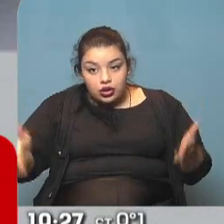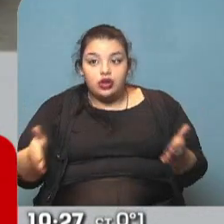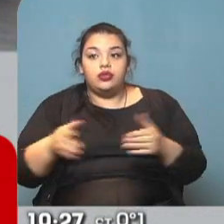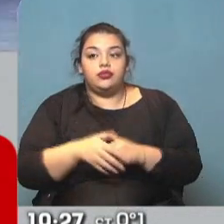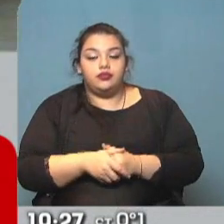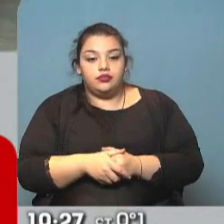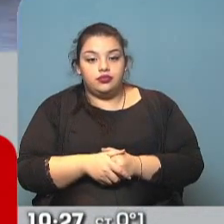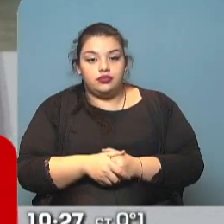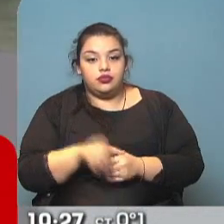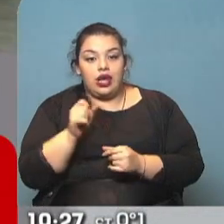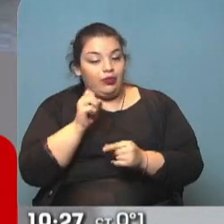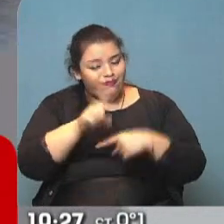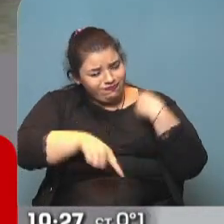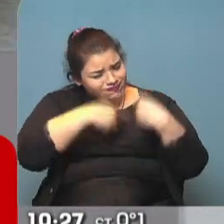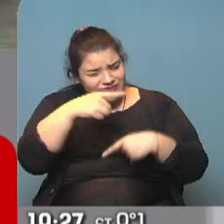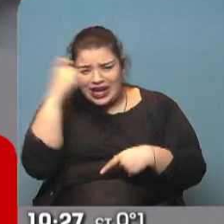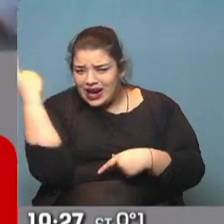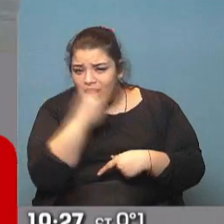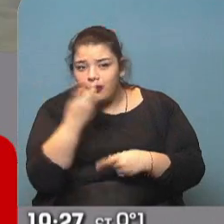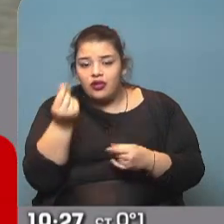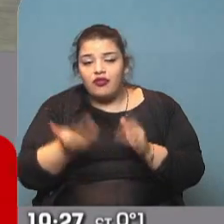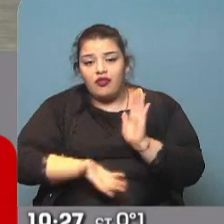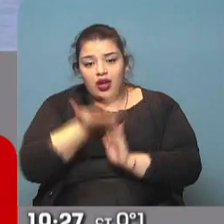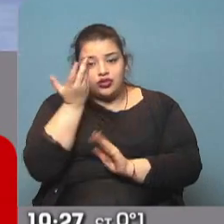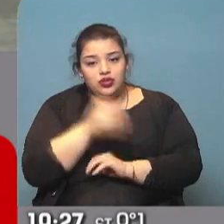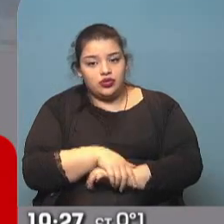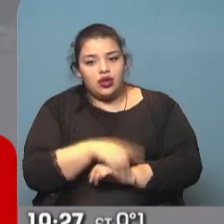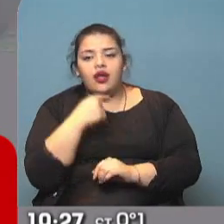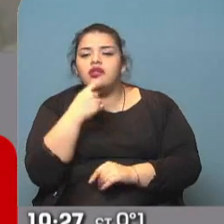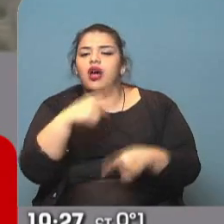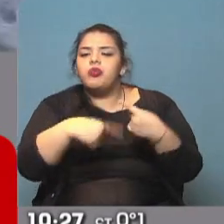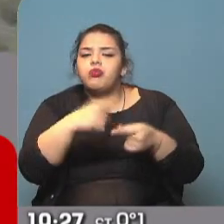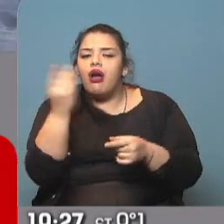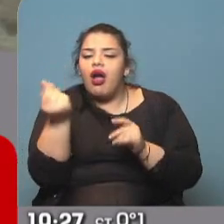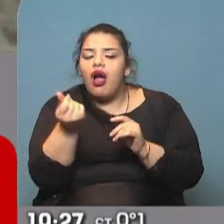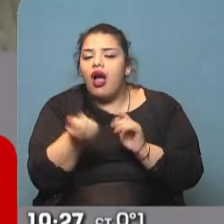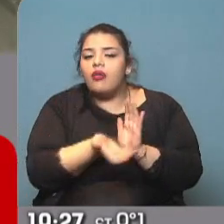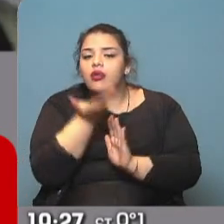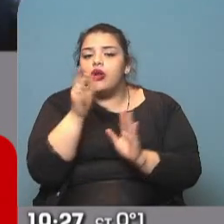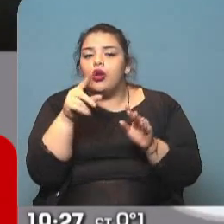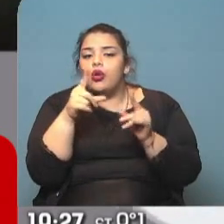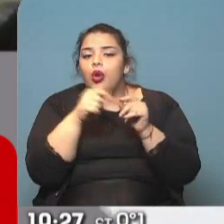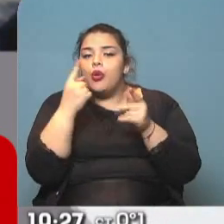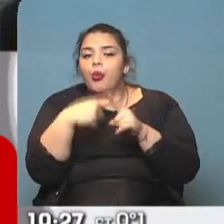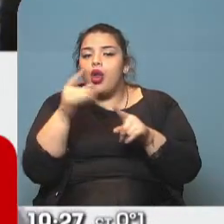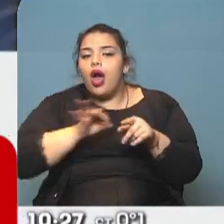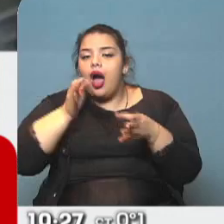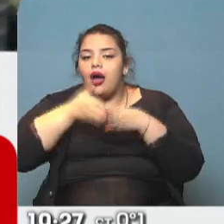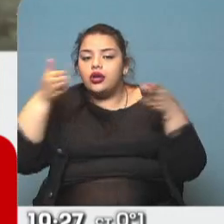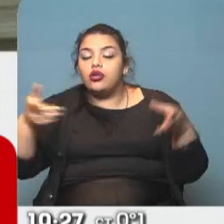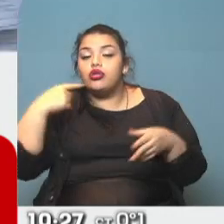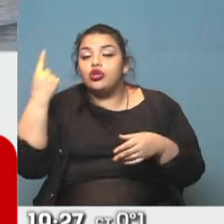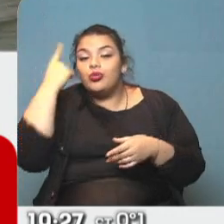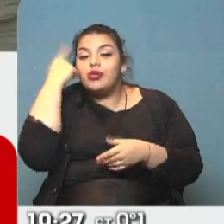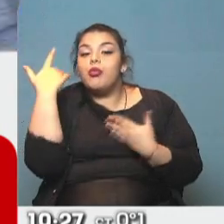una aceleración de la inflación y de tasas de interés más altas. Cuando decís aceleración de la inflación, ¿en qué número anual pensás? Nosotros pensamos que la inflación